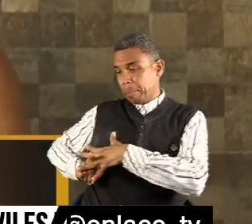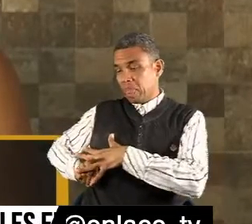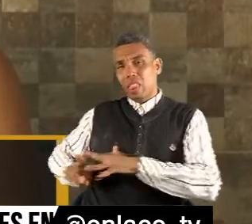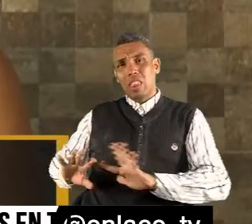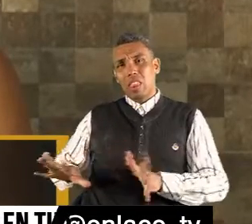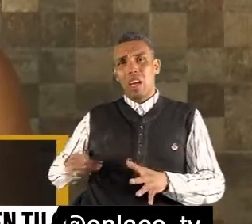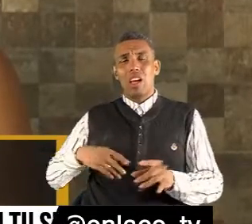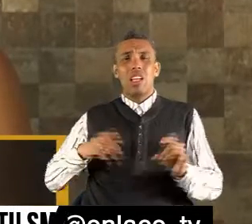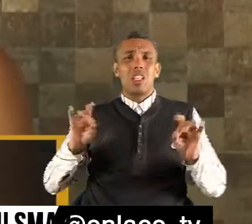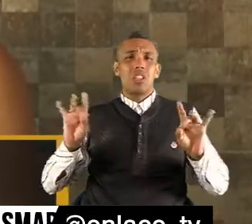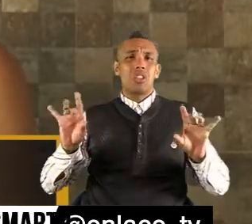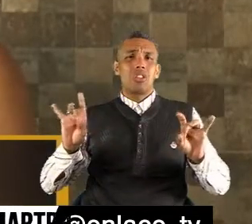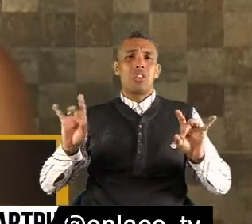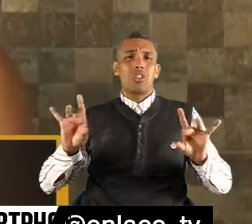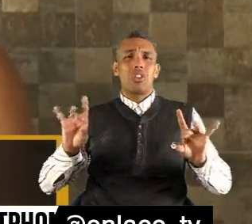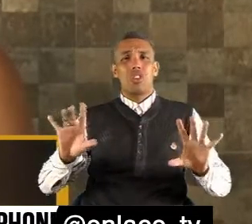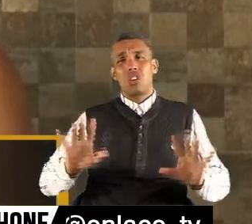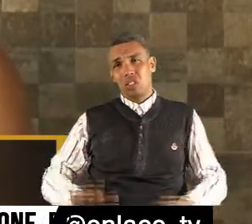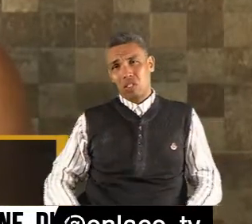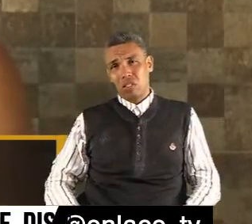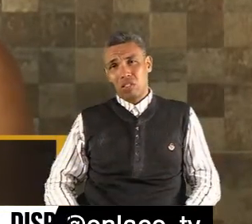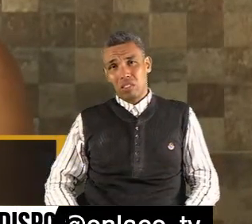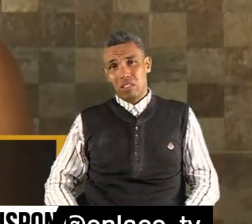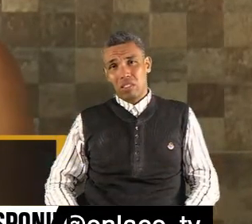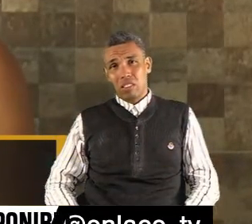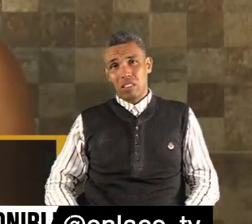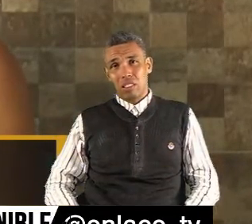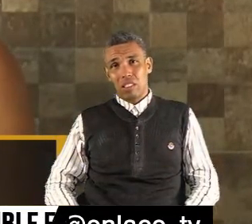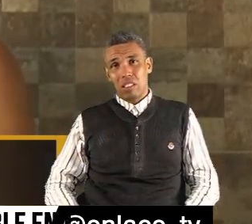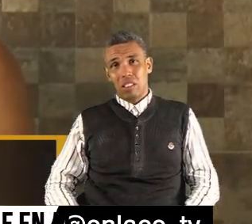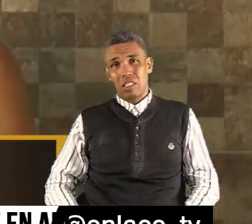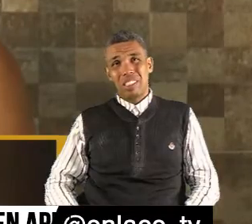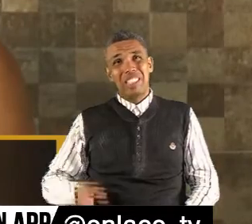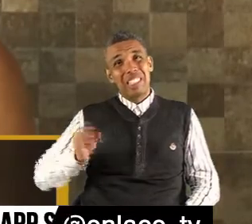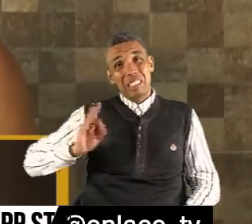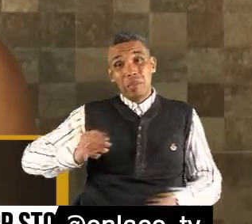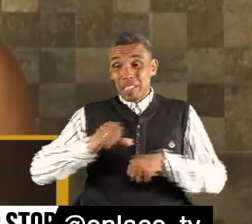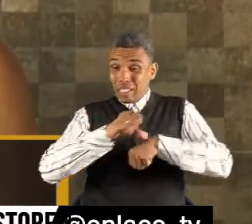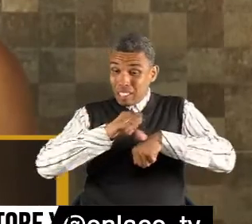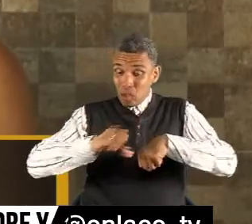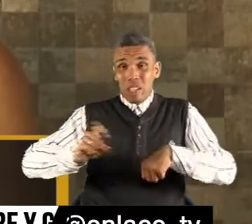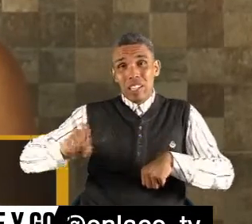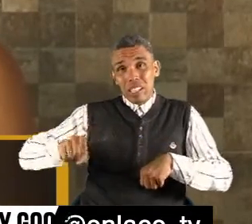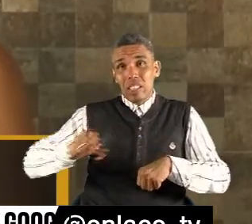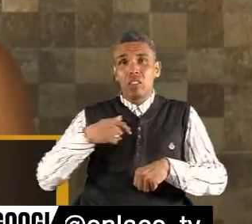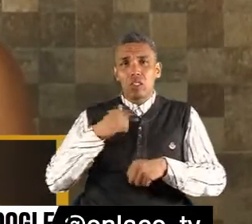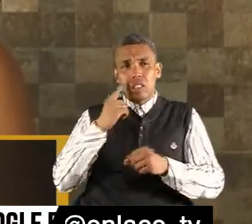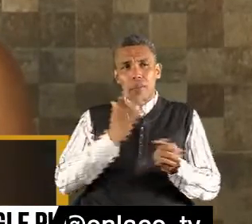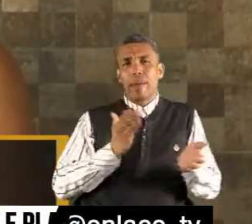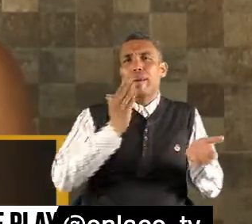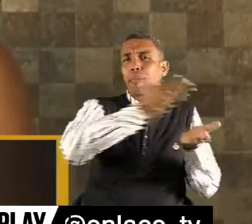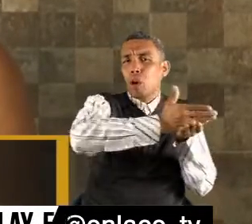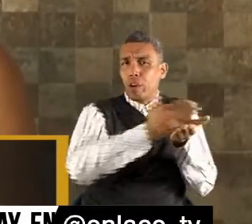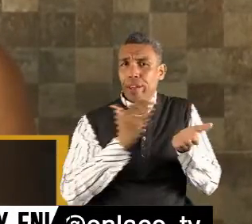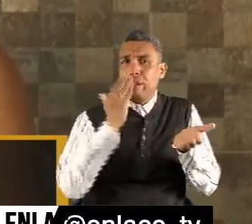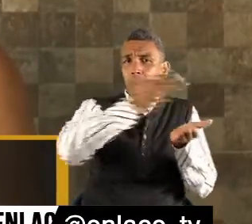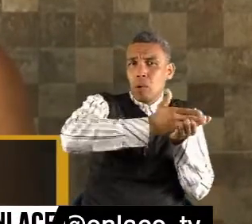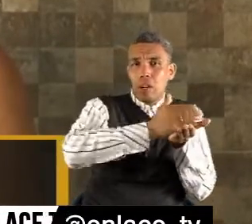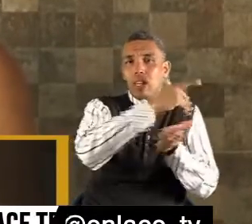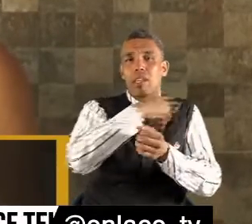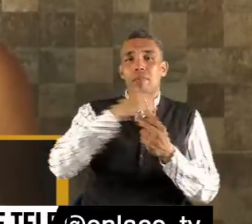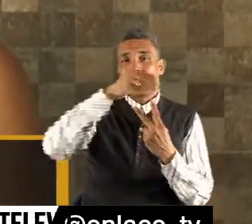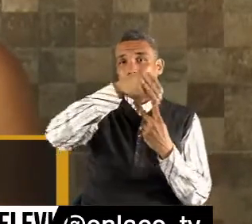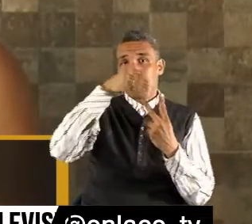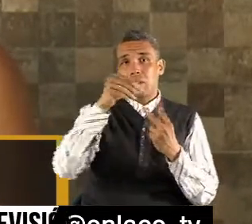voy a la casa administrativa, siempre me dice que deje una fotocopia, que espere llamada,